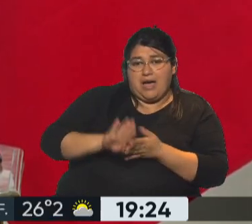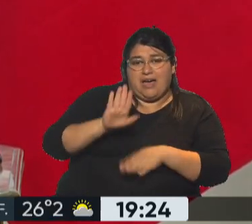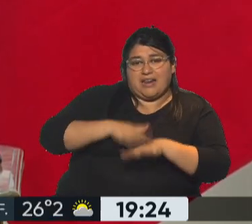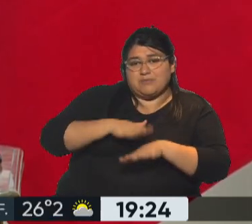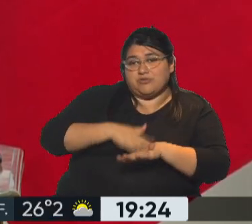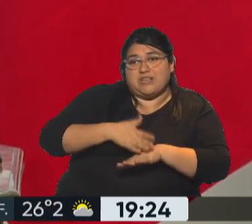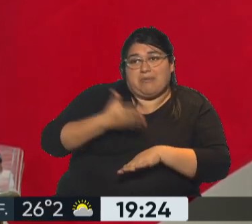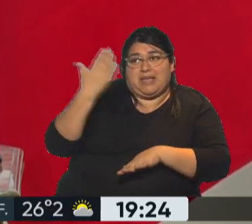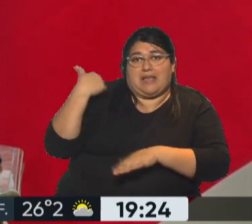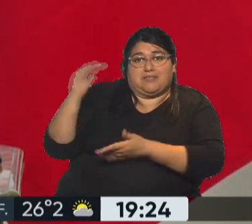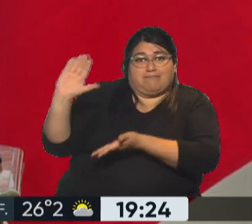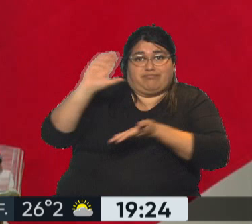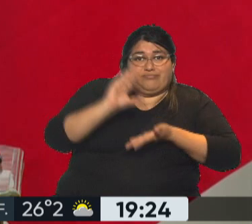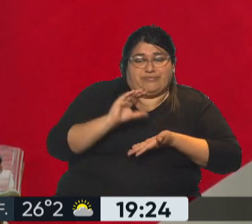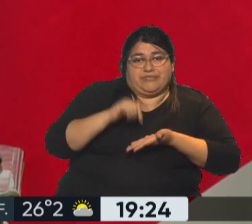tomó.